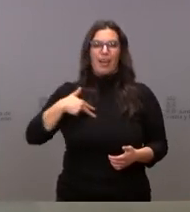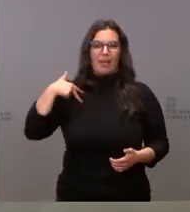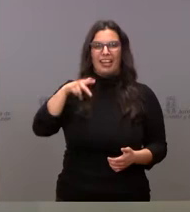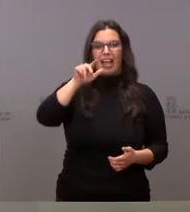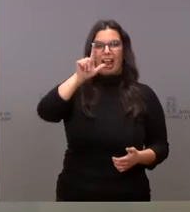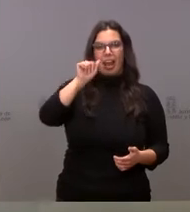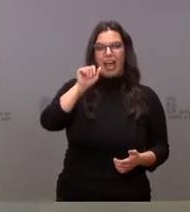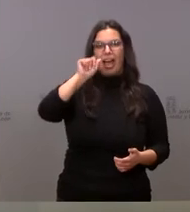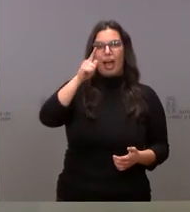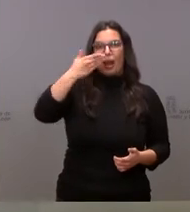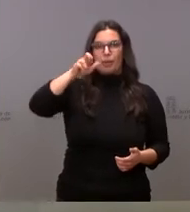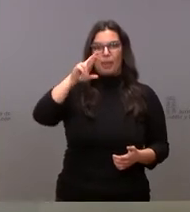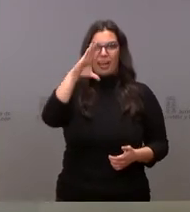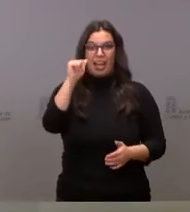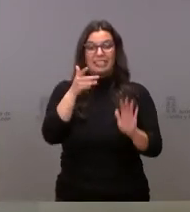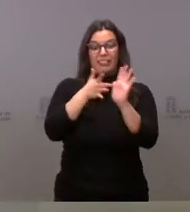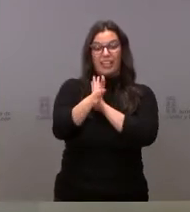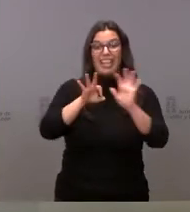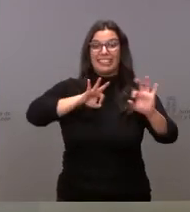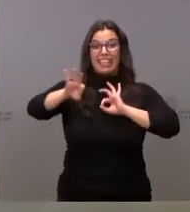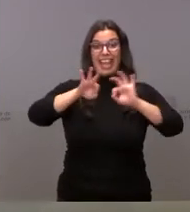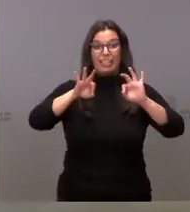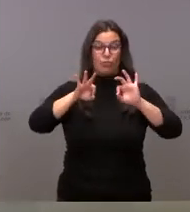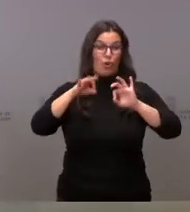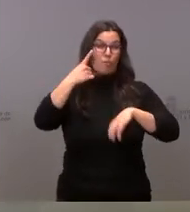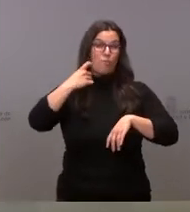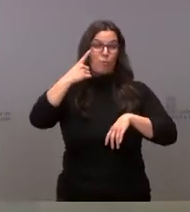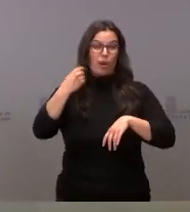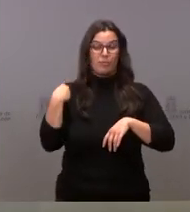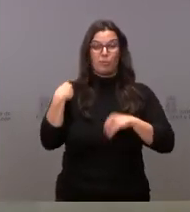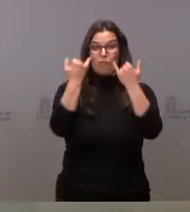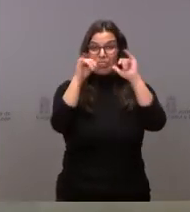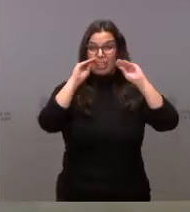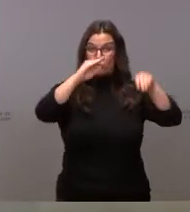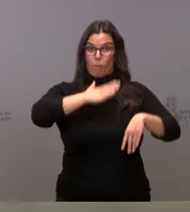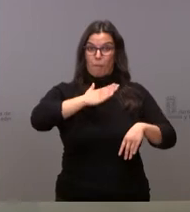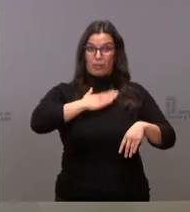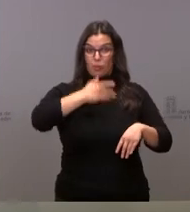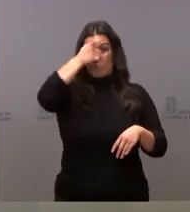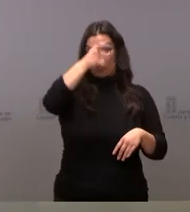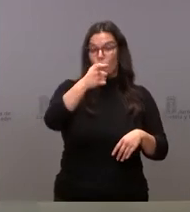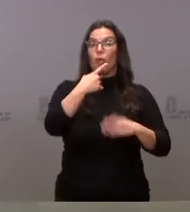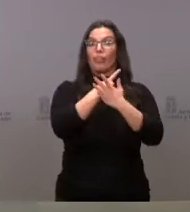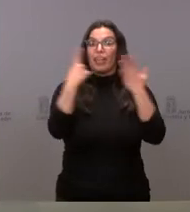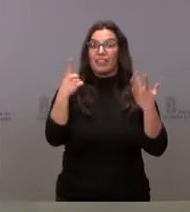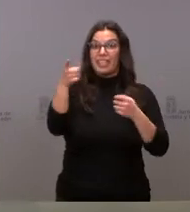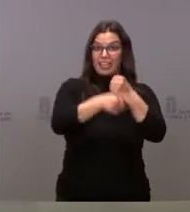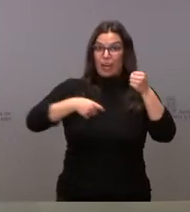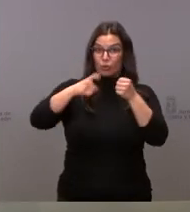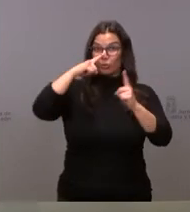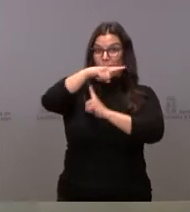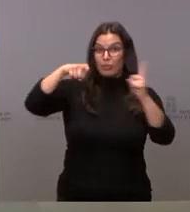popular que se representa con motivo de la fiesta patronal de la alberca cada 16 de agosto